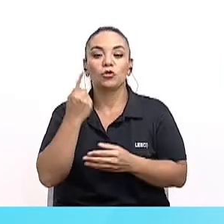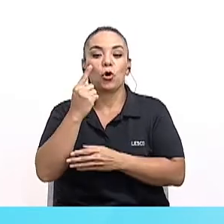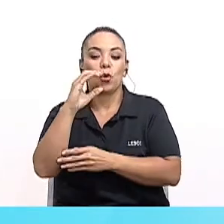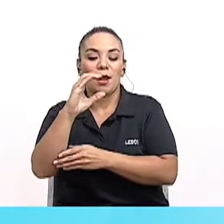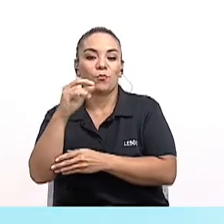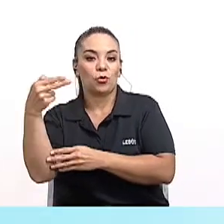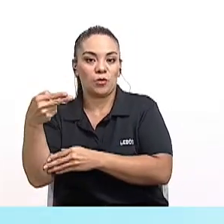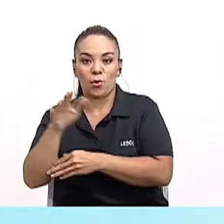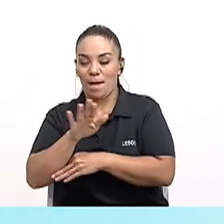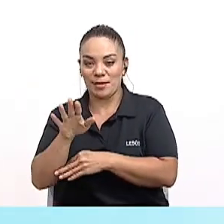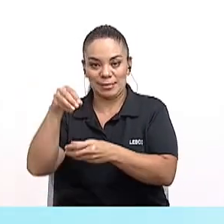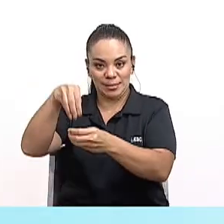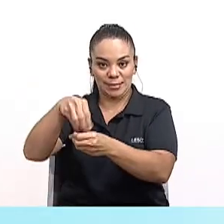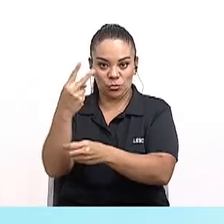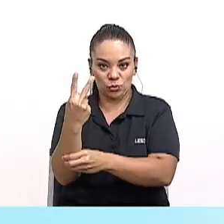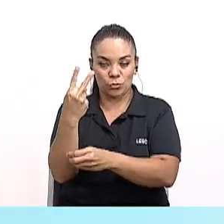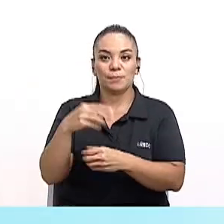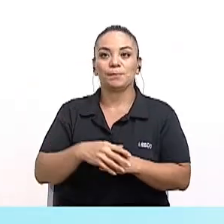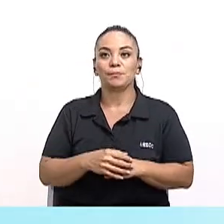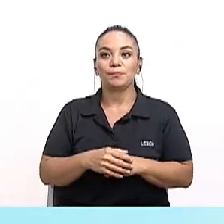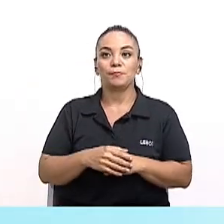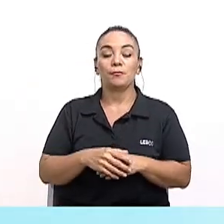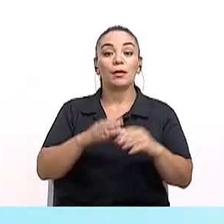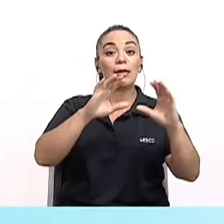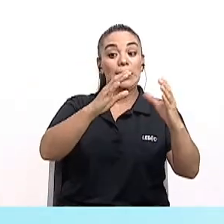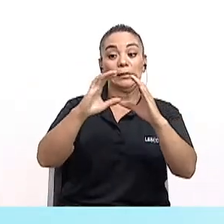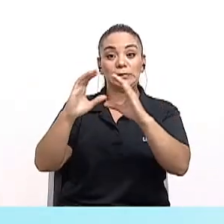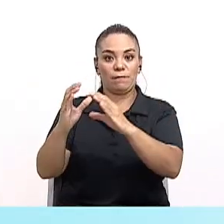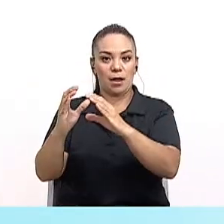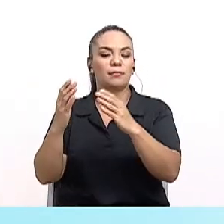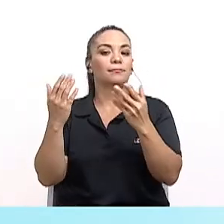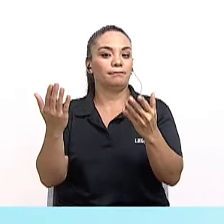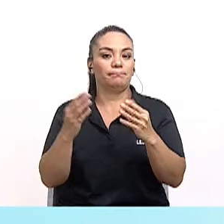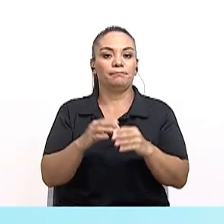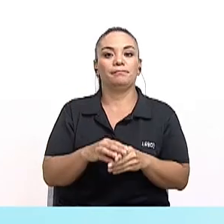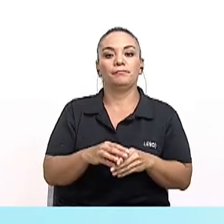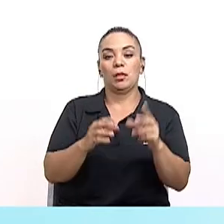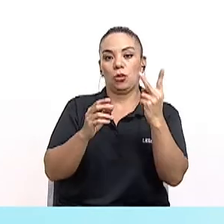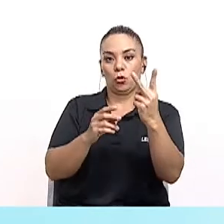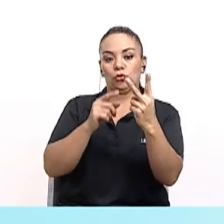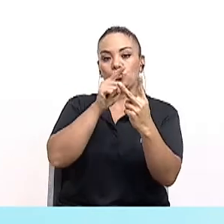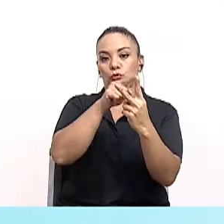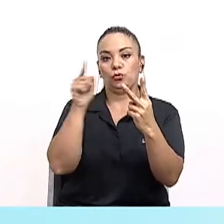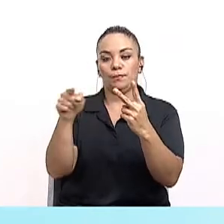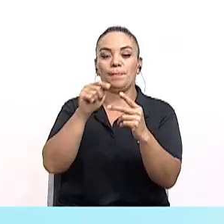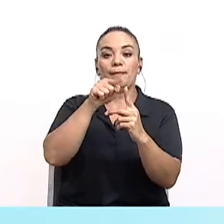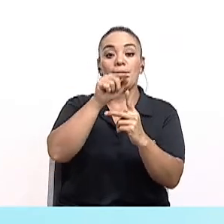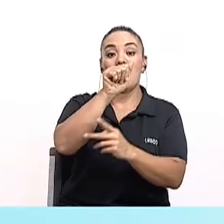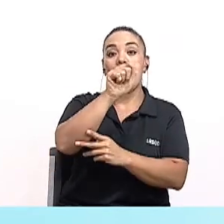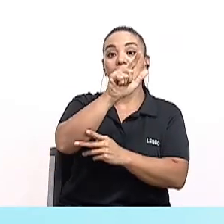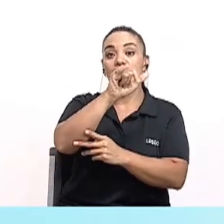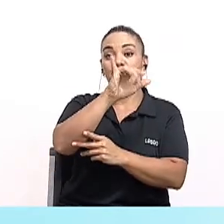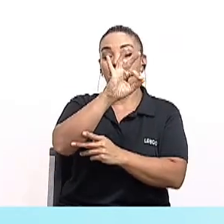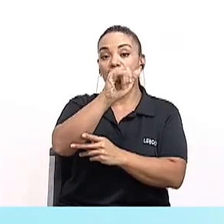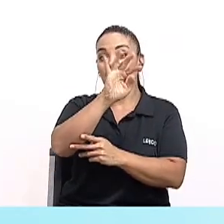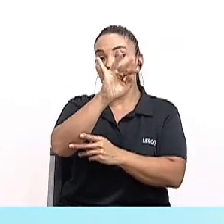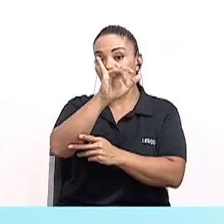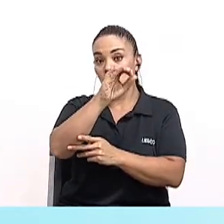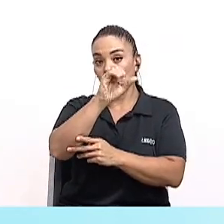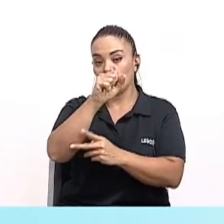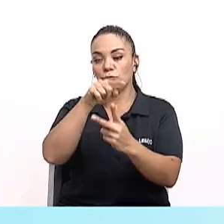hidrógeno. Yo los puedo clasificar en dos tipos, que son los alifáticos y